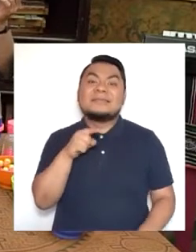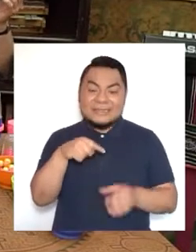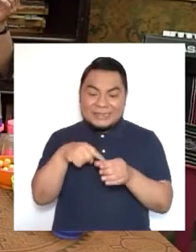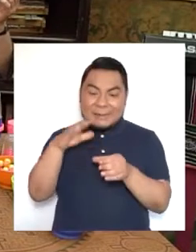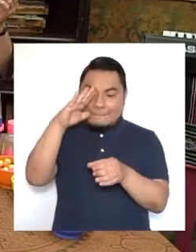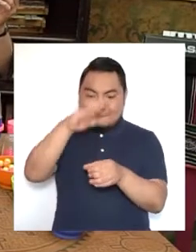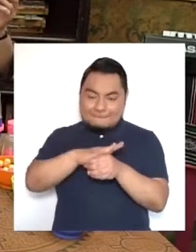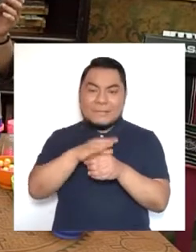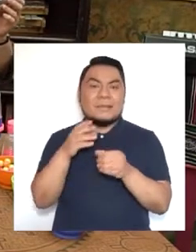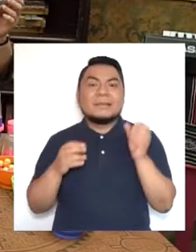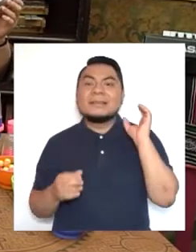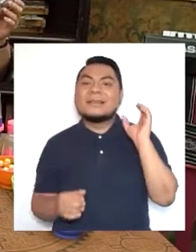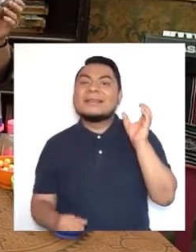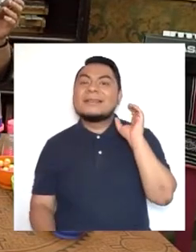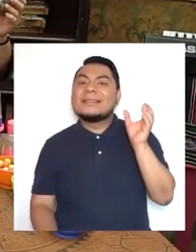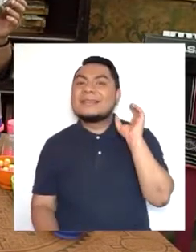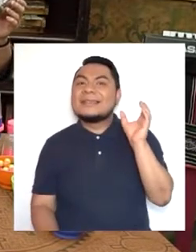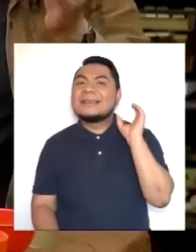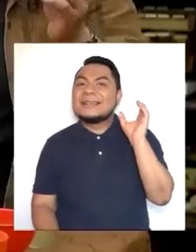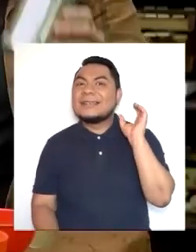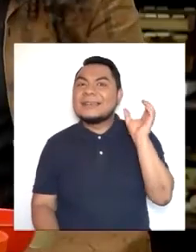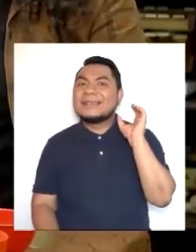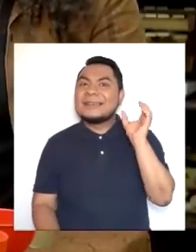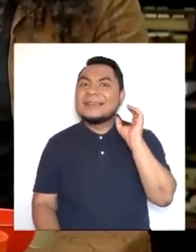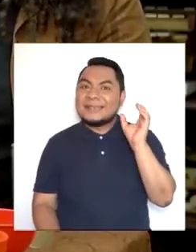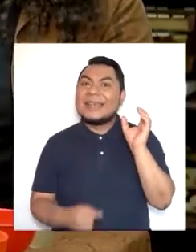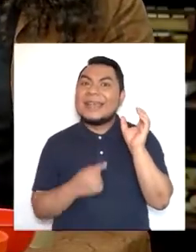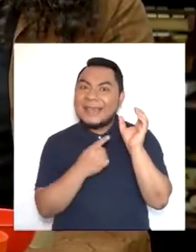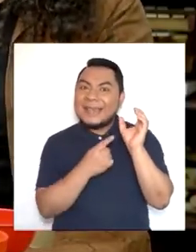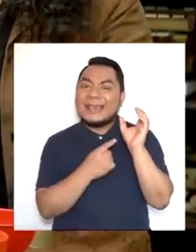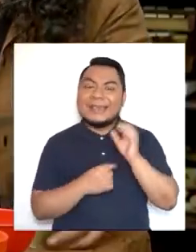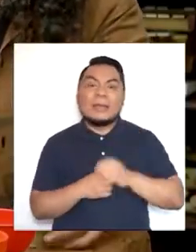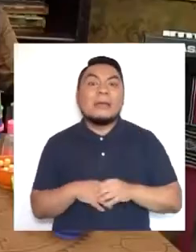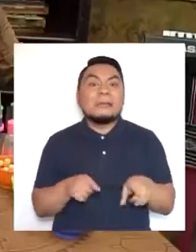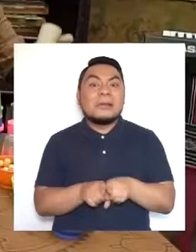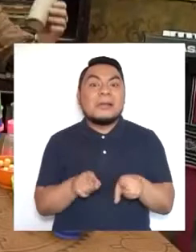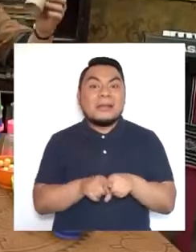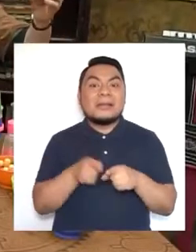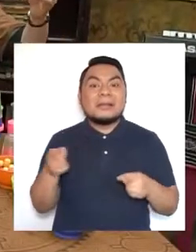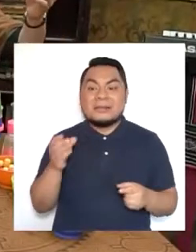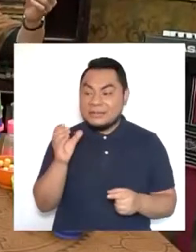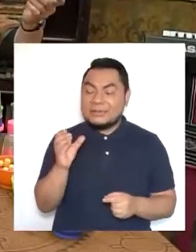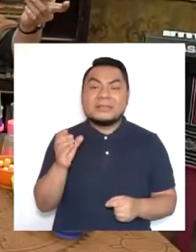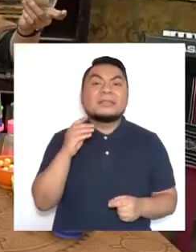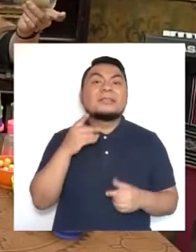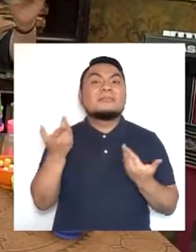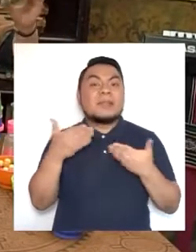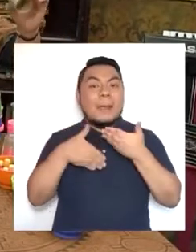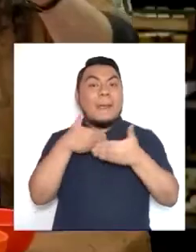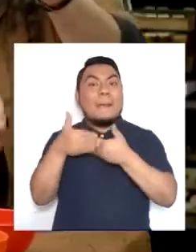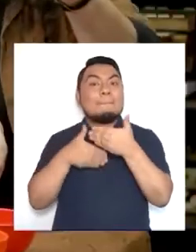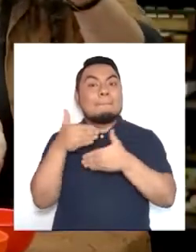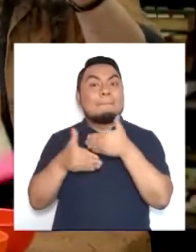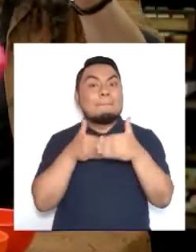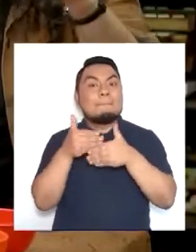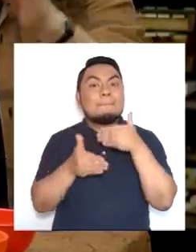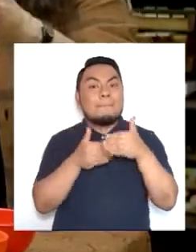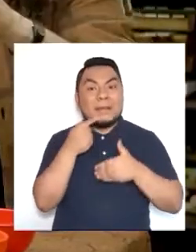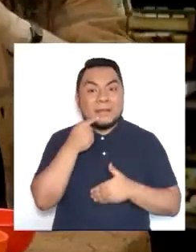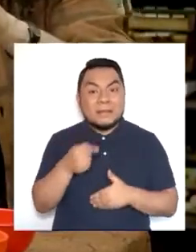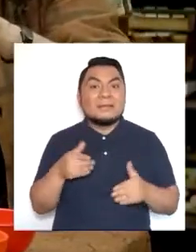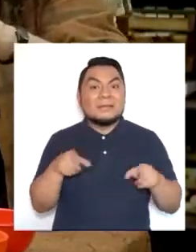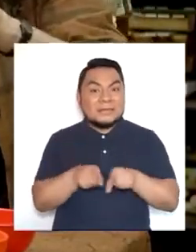tapar. Puedo llenarla. O hasta los rollos del cartón del papel